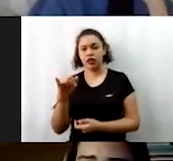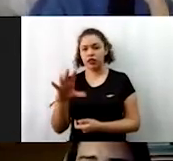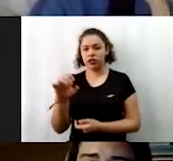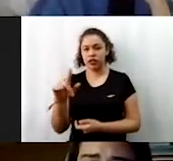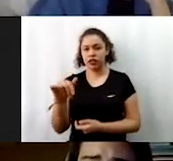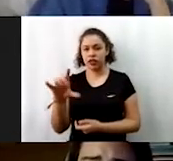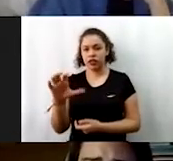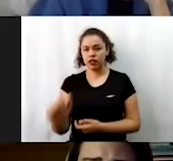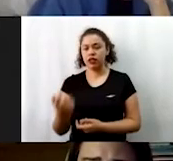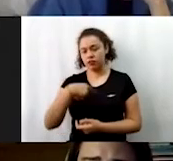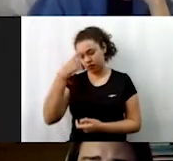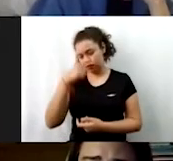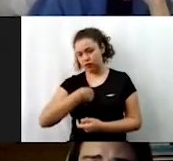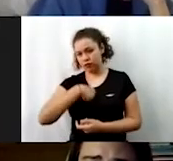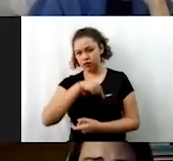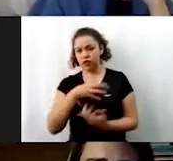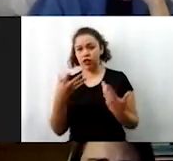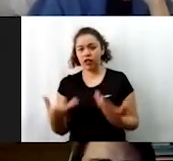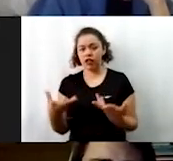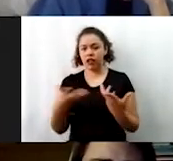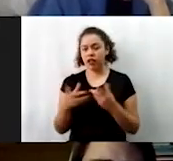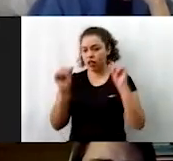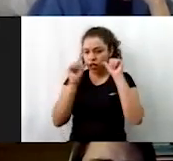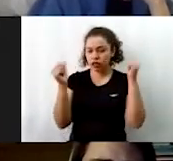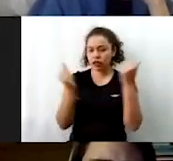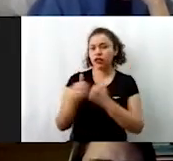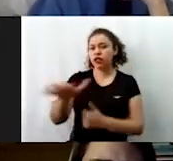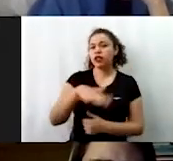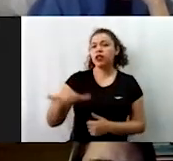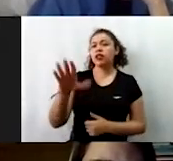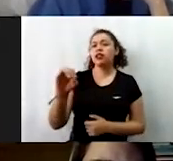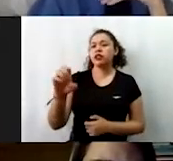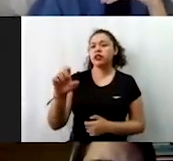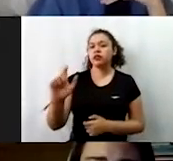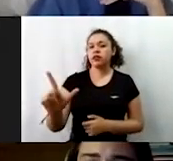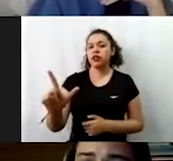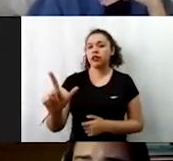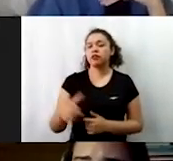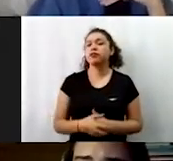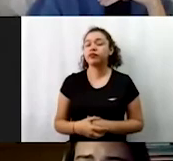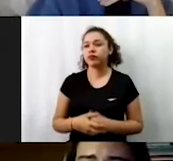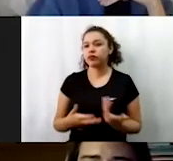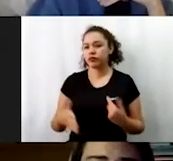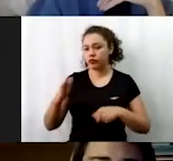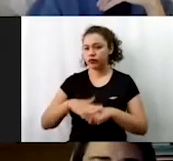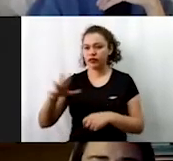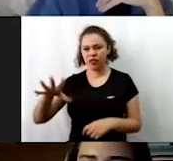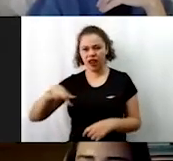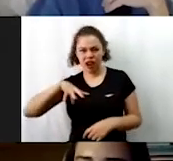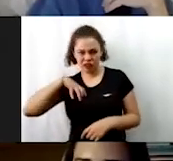las alianzas las hacen las organizaciones de la sociedad civil, sobre todo cuando se dan abusos, cuando se